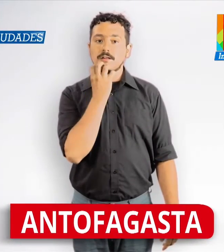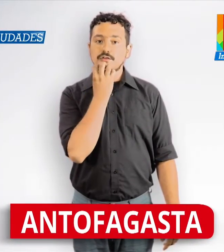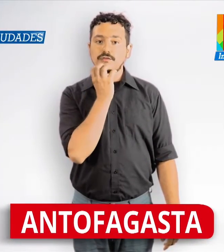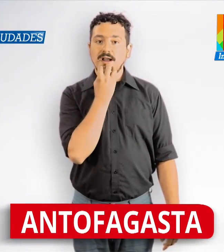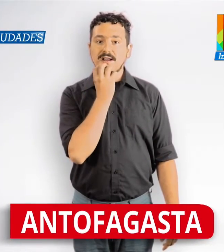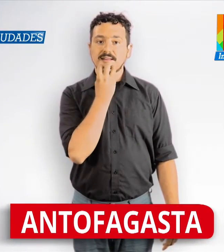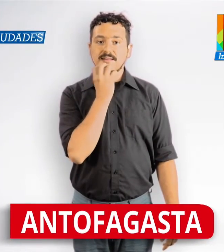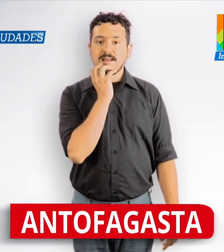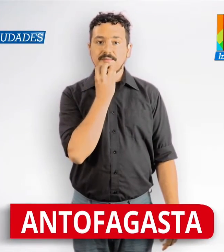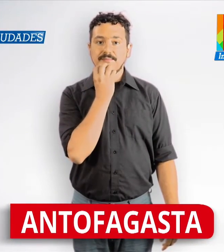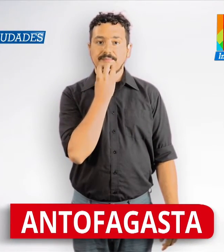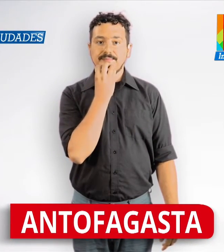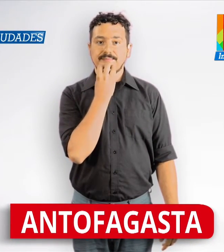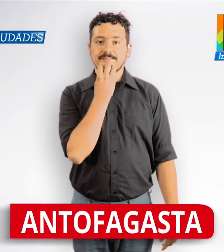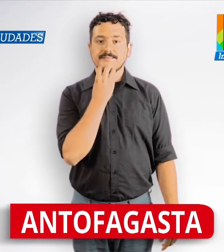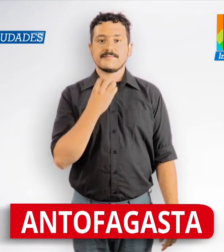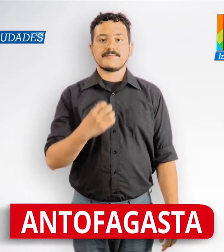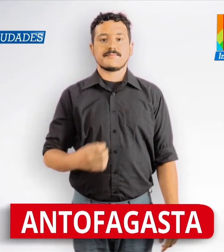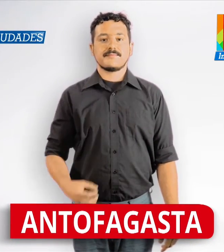Antofagasta